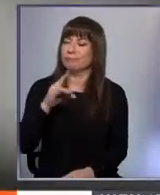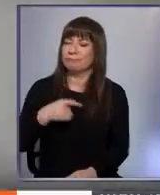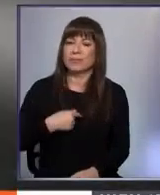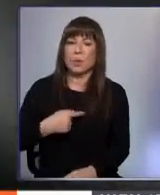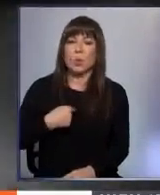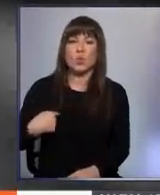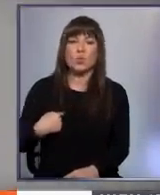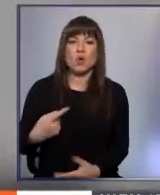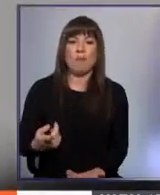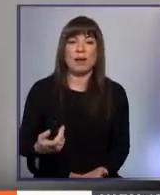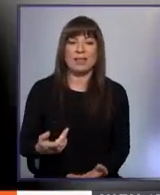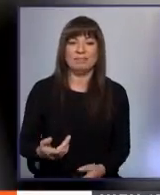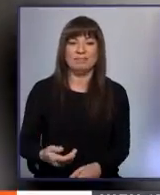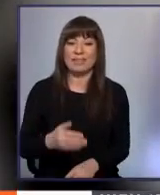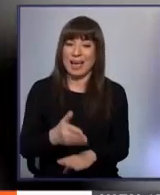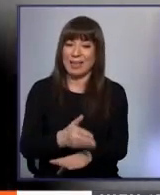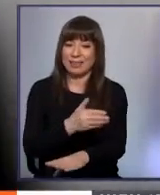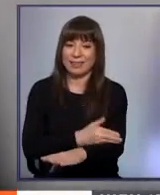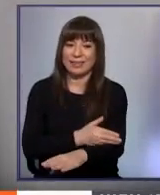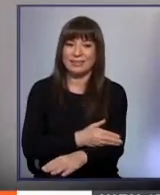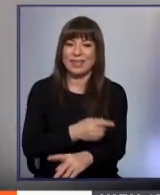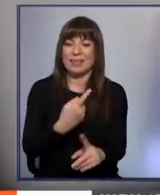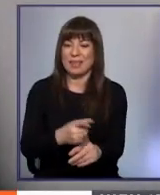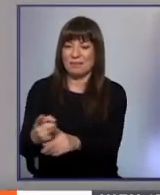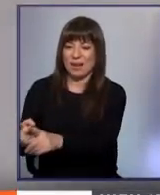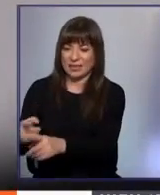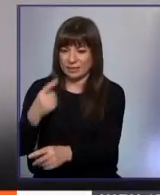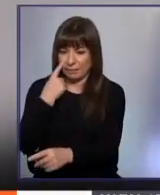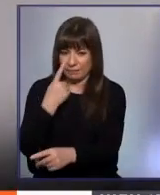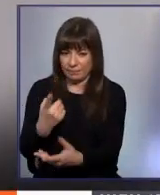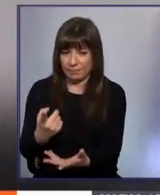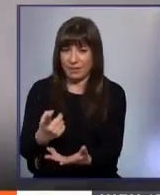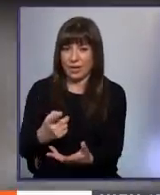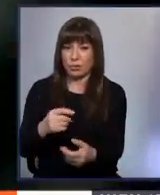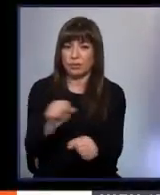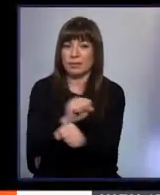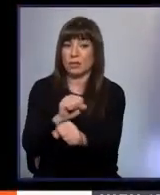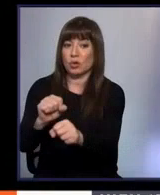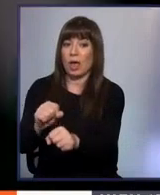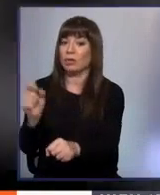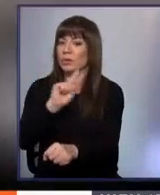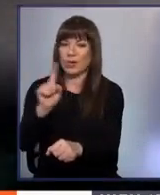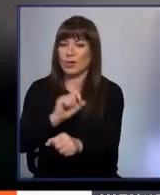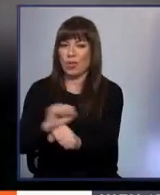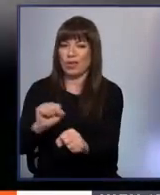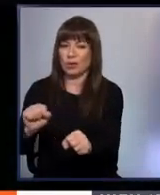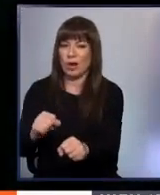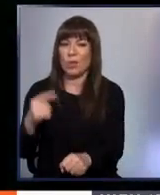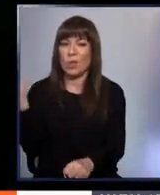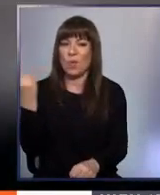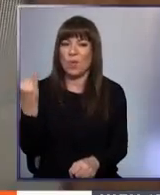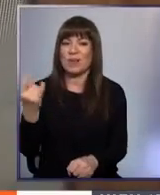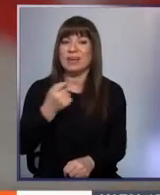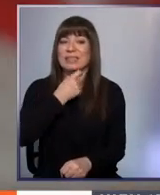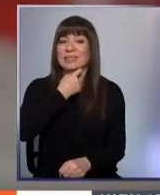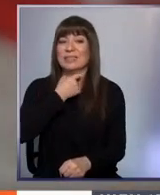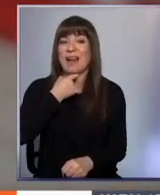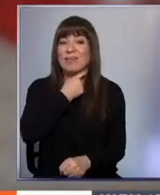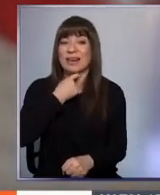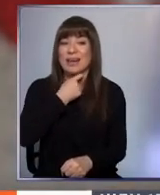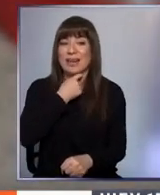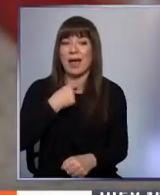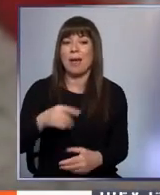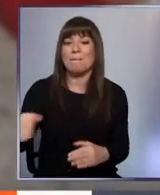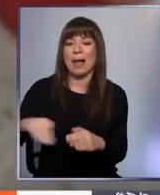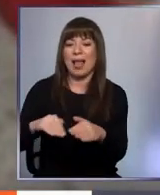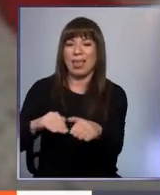obtenida con anterioridad desde los distintos artefactos explosivos, detonados y no detonados en la Universidad Raúl Silva Enríquez, en el paradero de